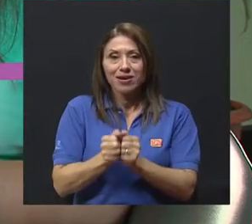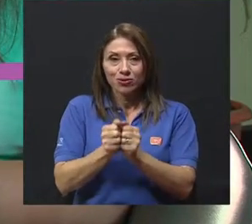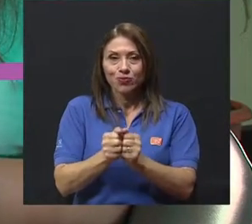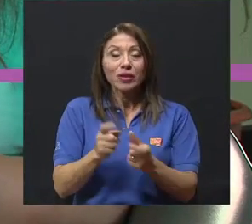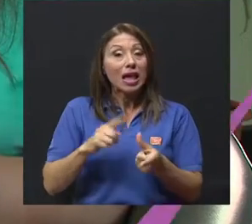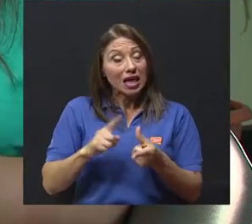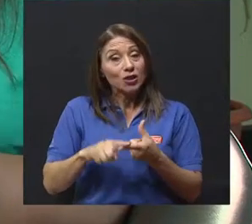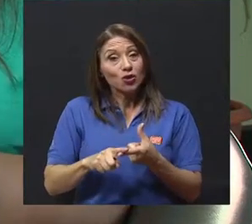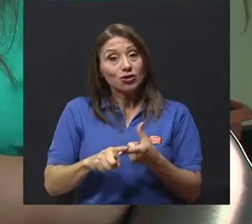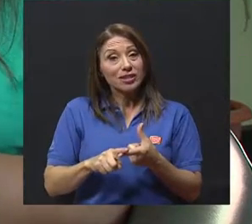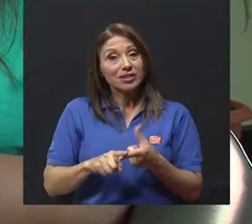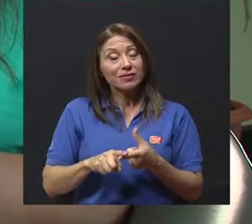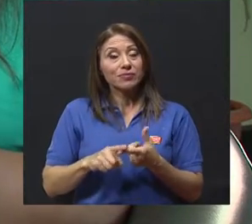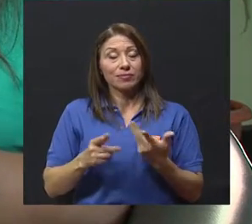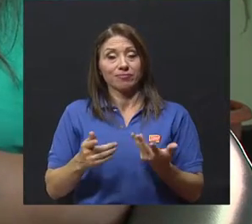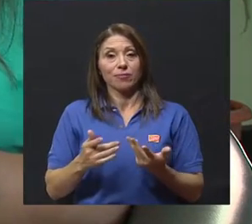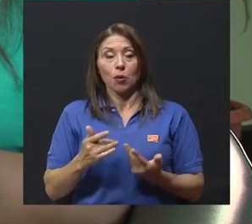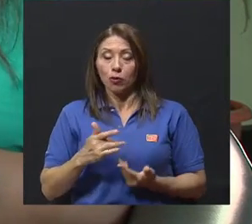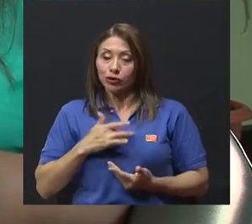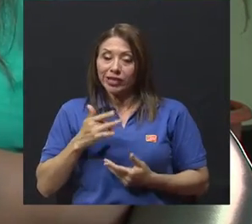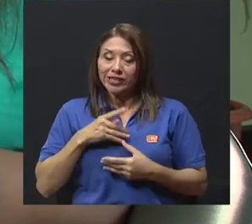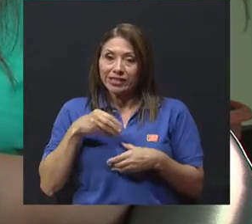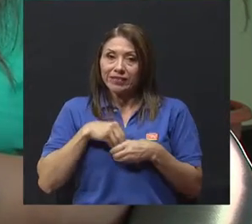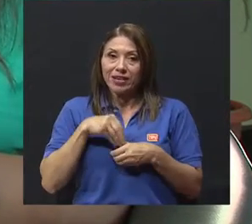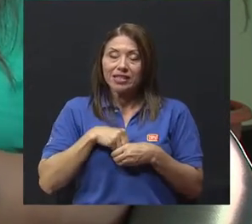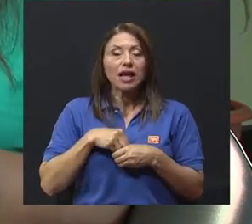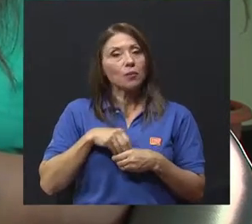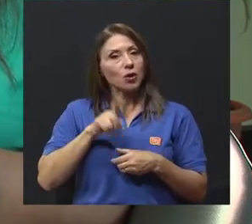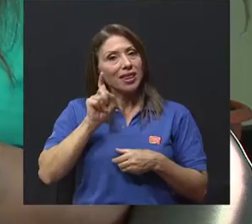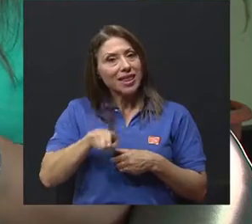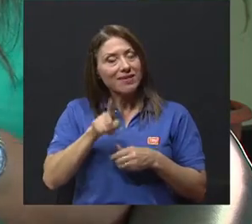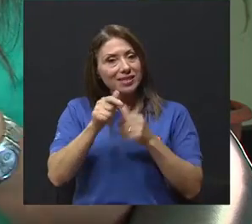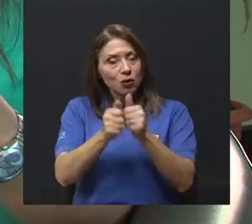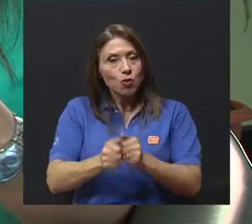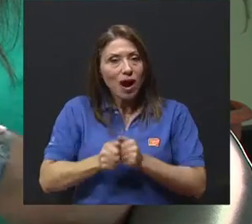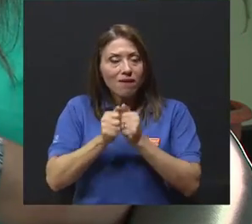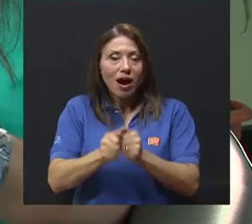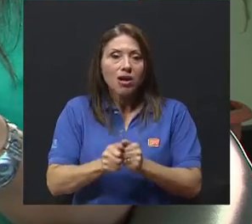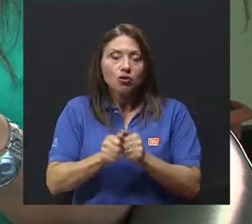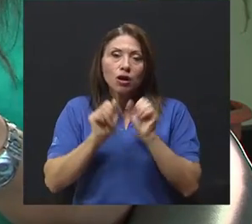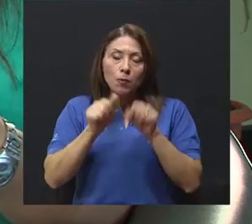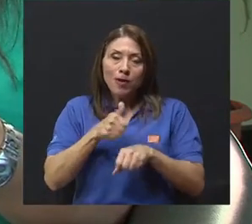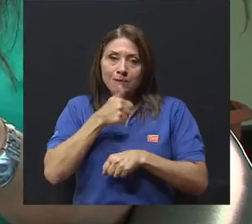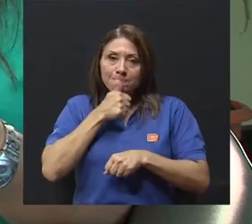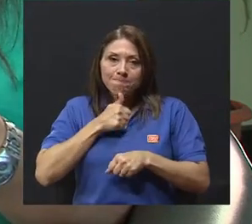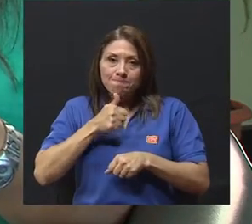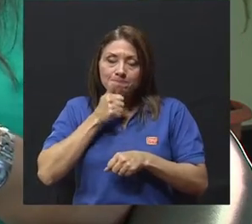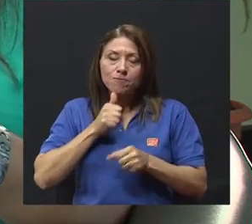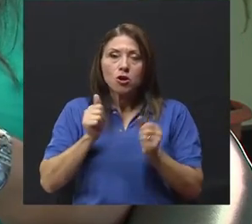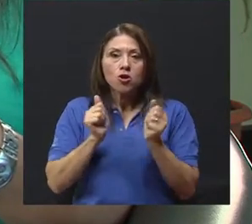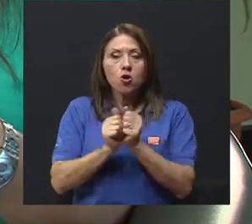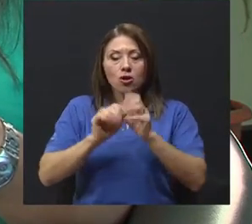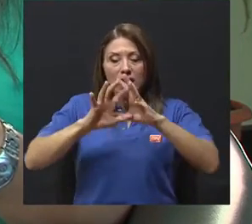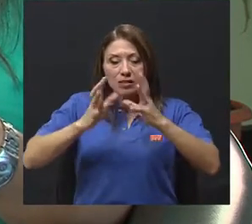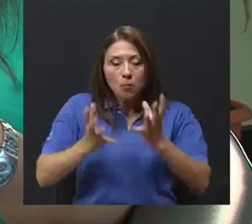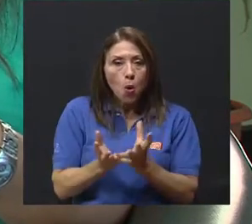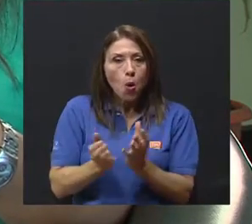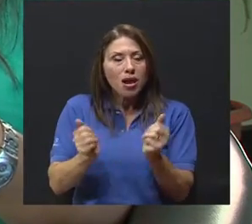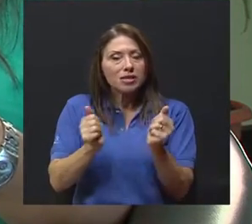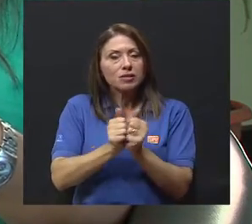éste se sensibilizan porque debe ser un caballo que tenga que aguantar las bolas los los sonidos